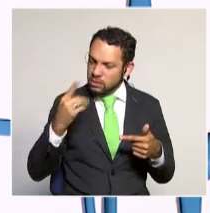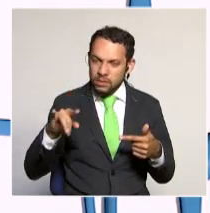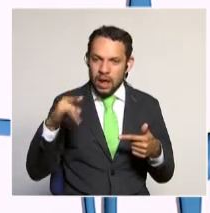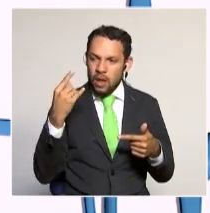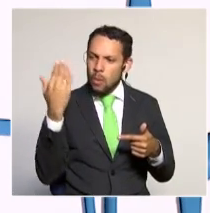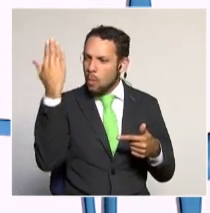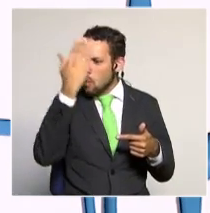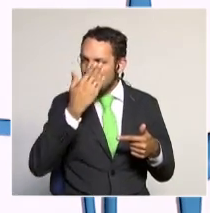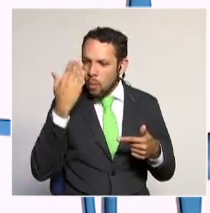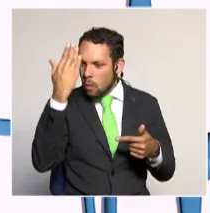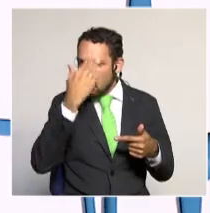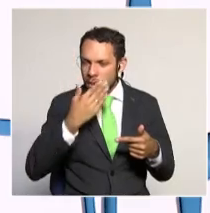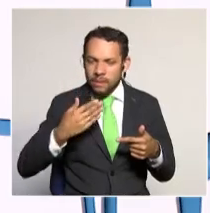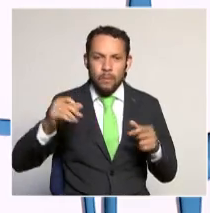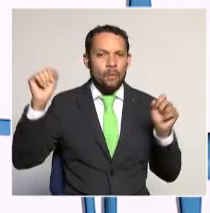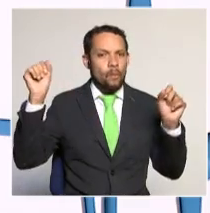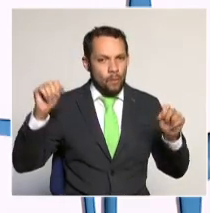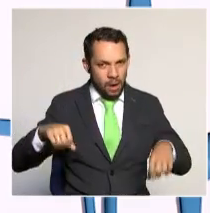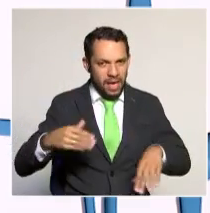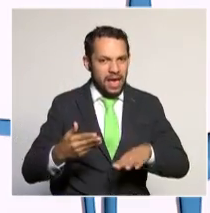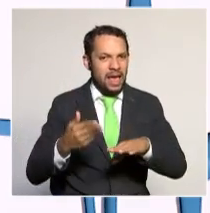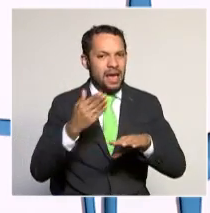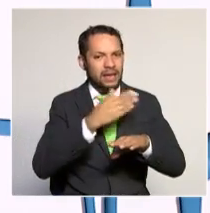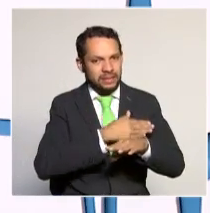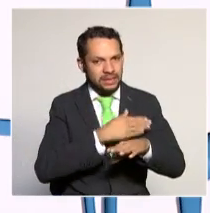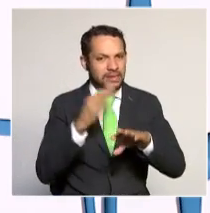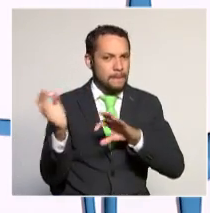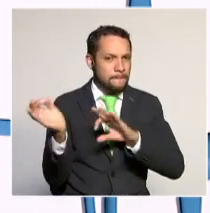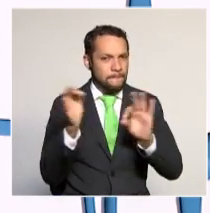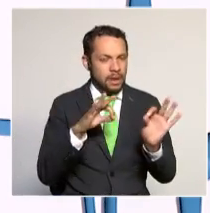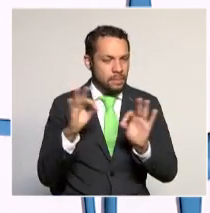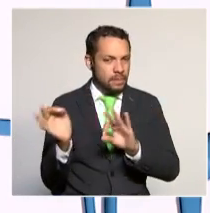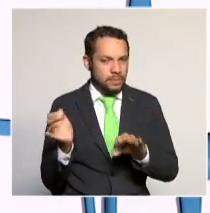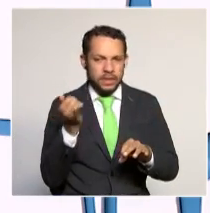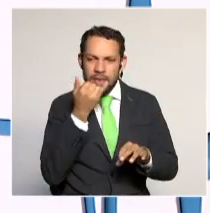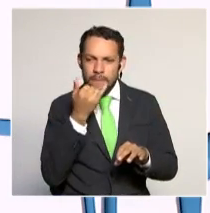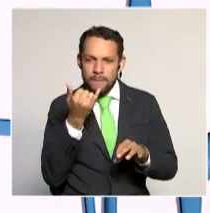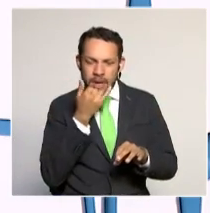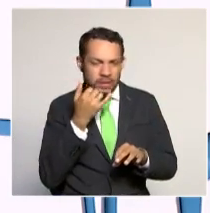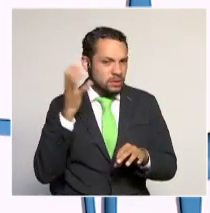se pudiera realizar preventivamente para saber